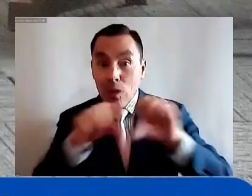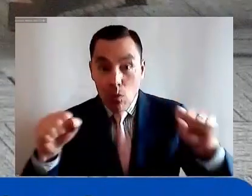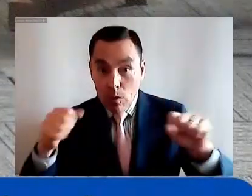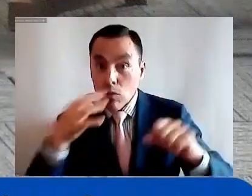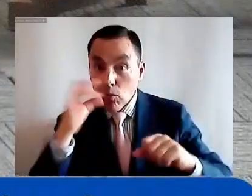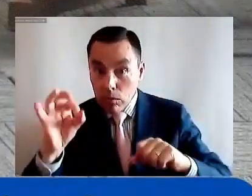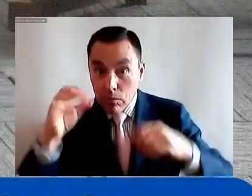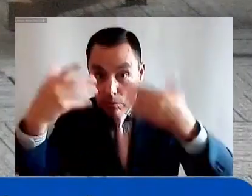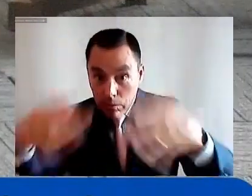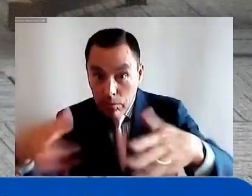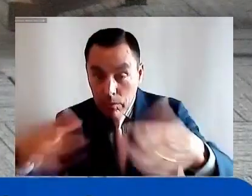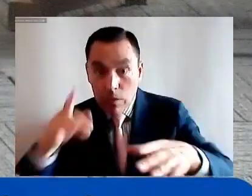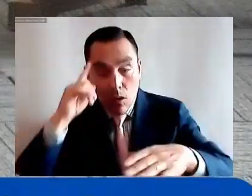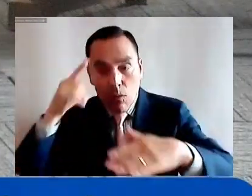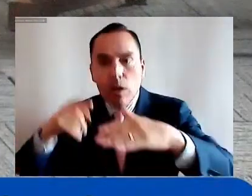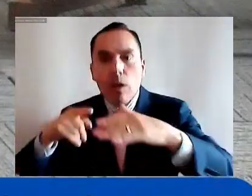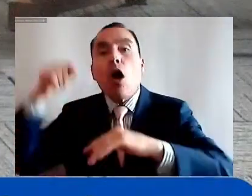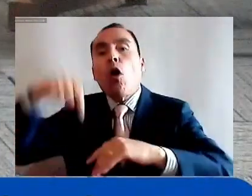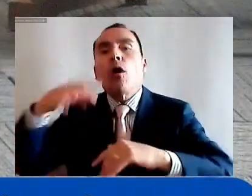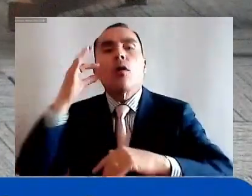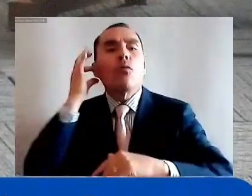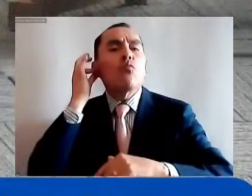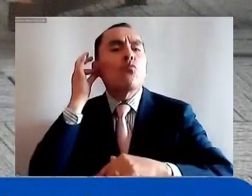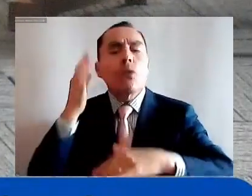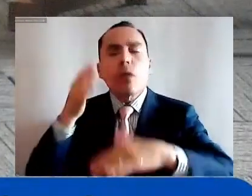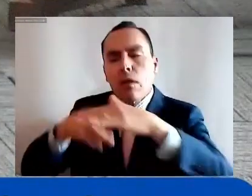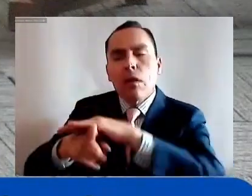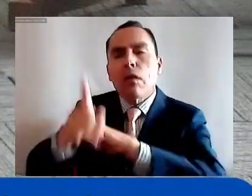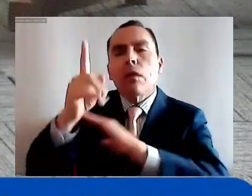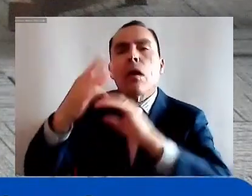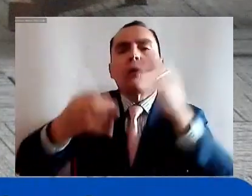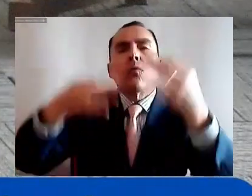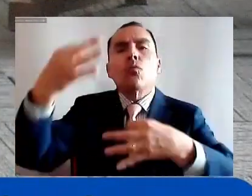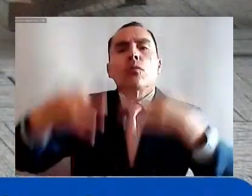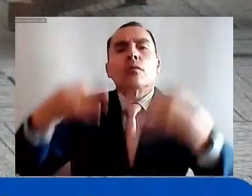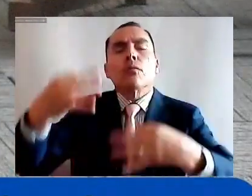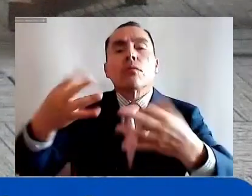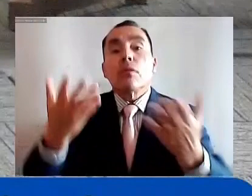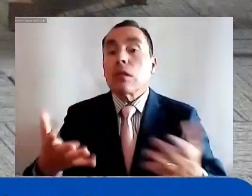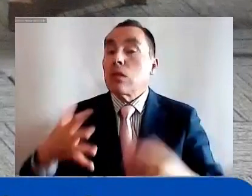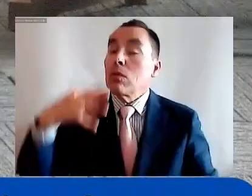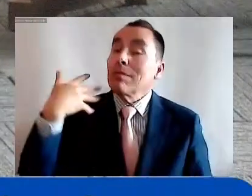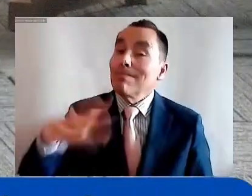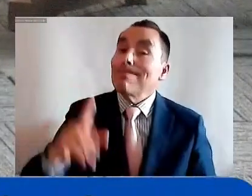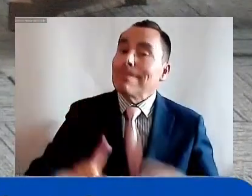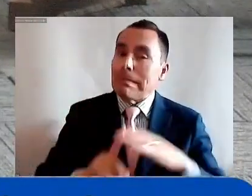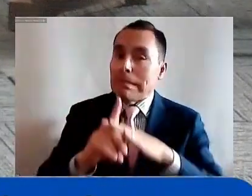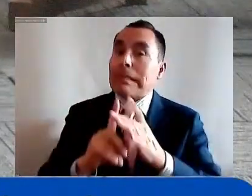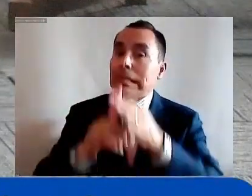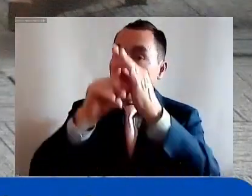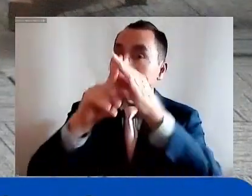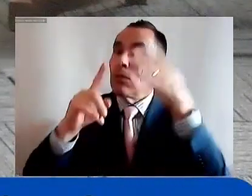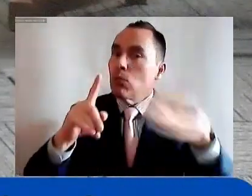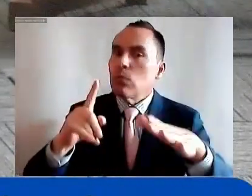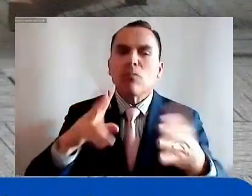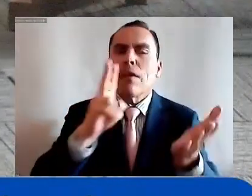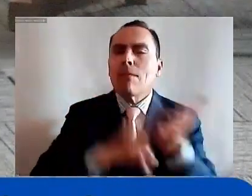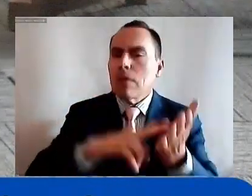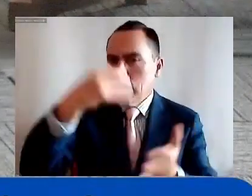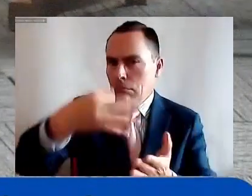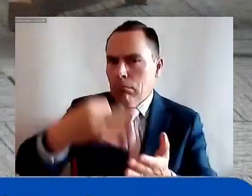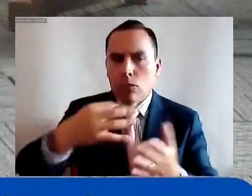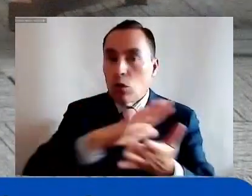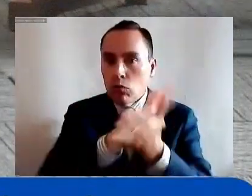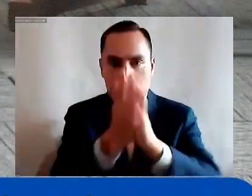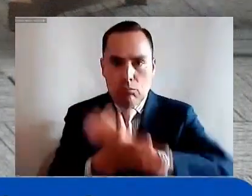el acceso de las mujeres a la justicia resulta esencial para la realización de todos sus derechos